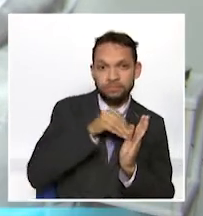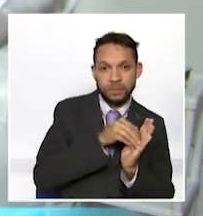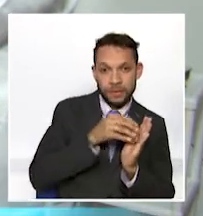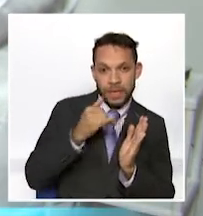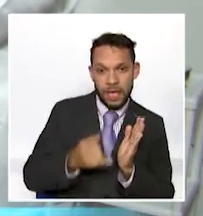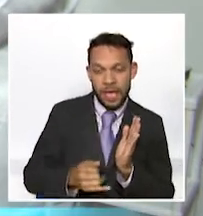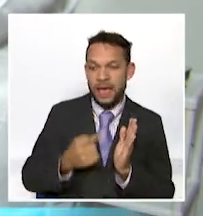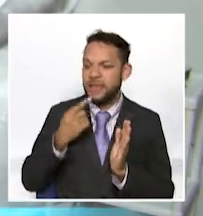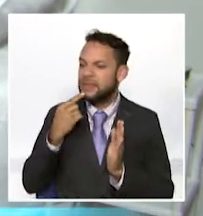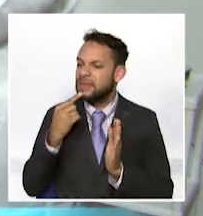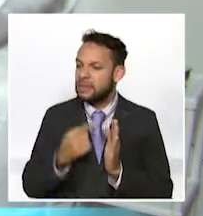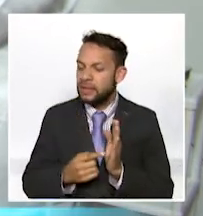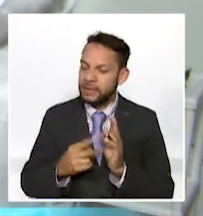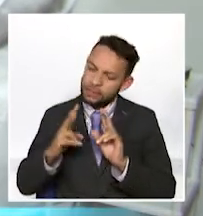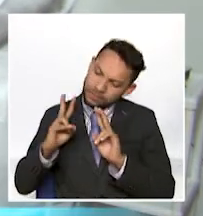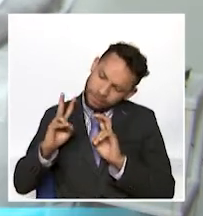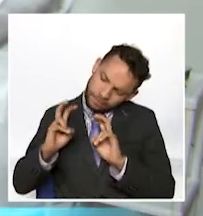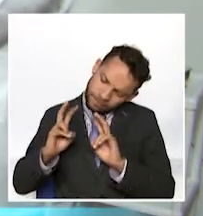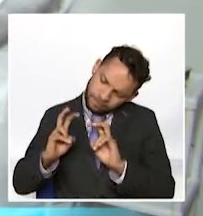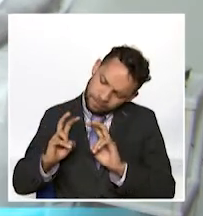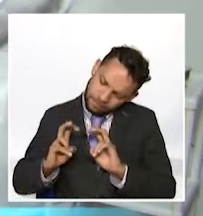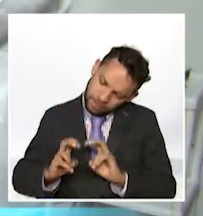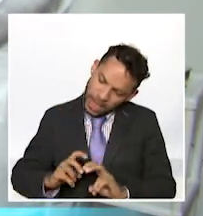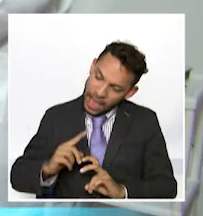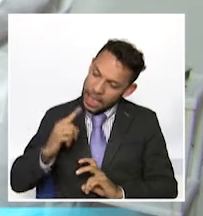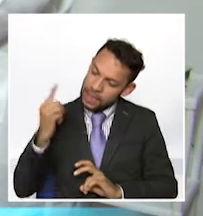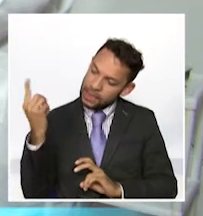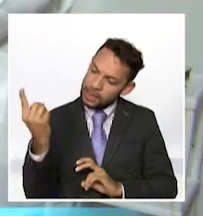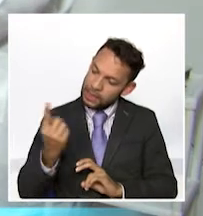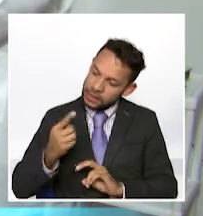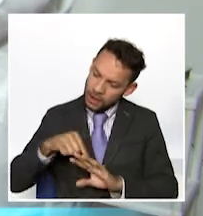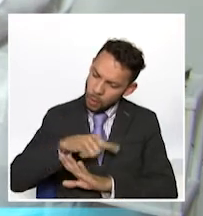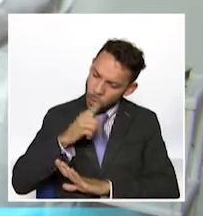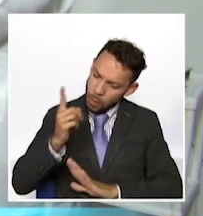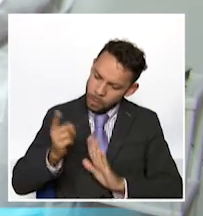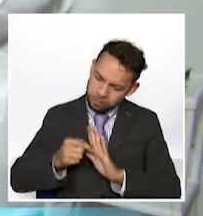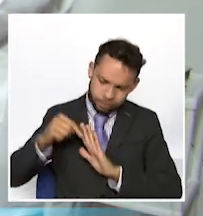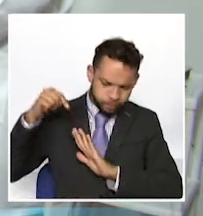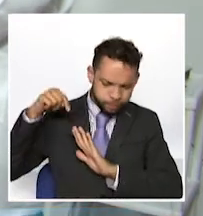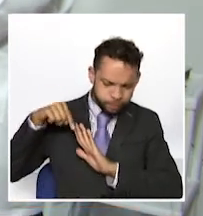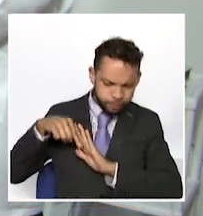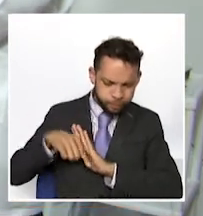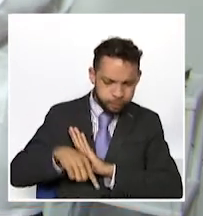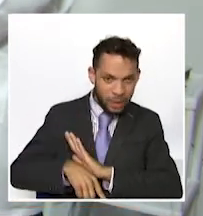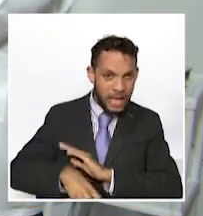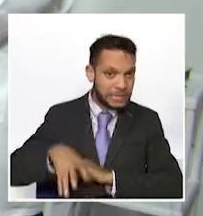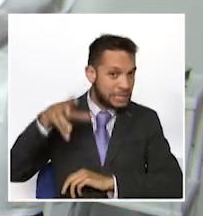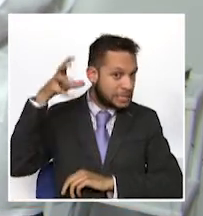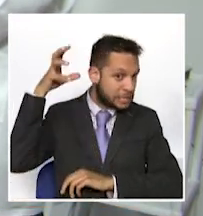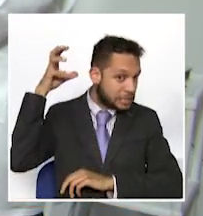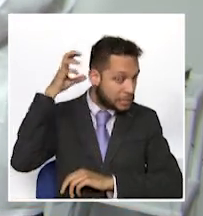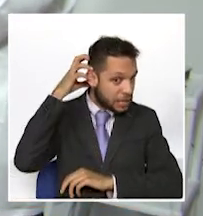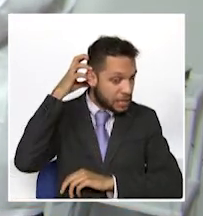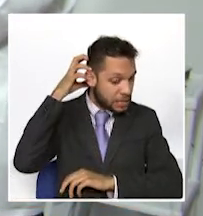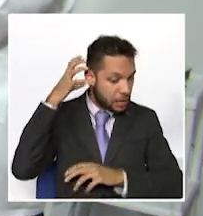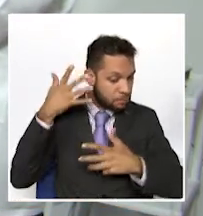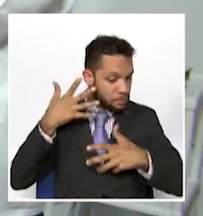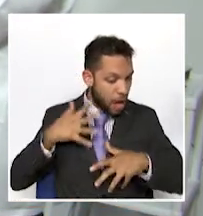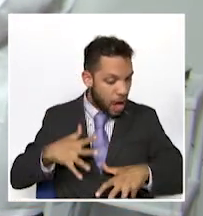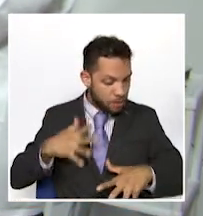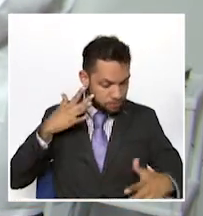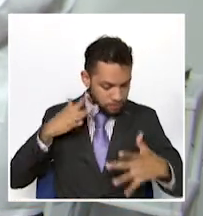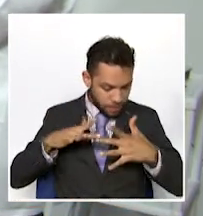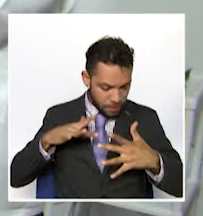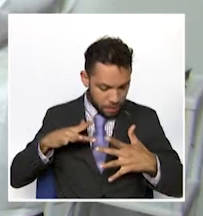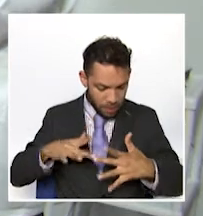general. Inspeccionar el cuerpo desde la visión especializada de la neuroestructura o de la estructura osteomuscular.